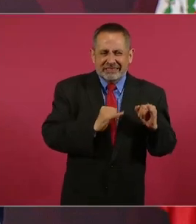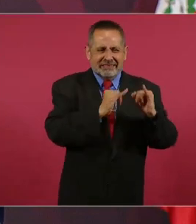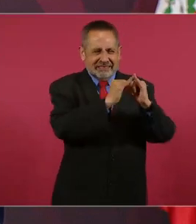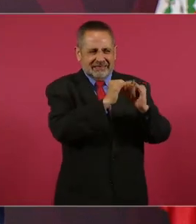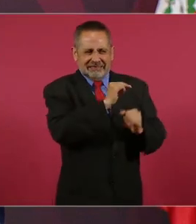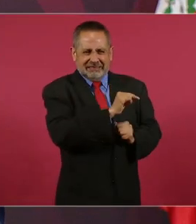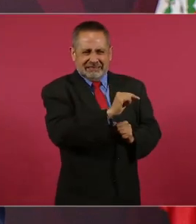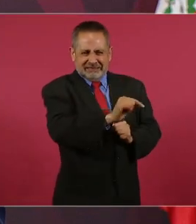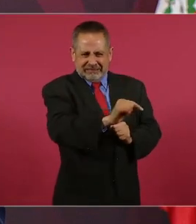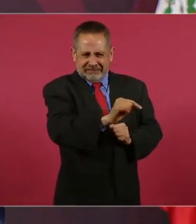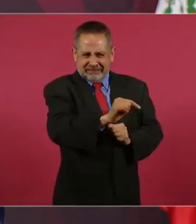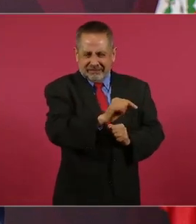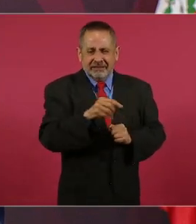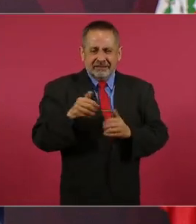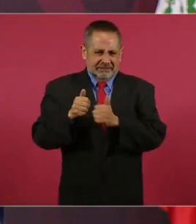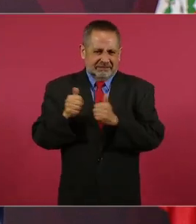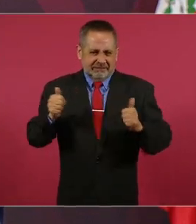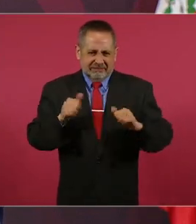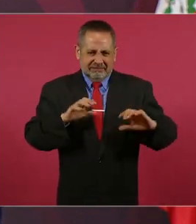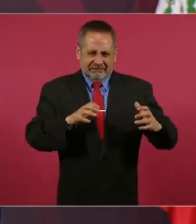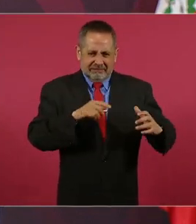los organismos autónomos